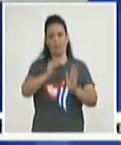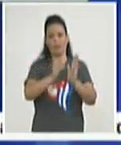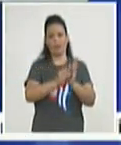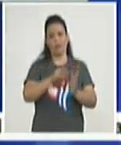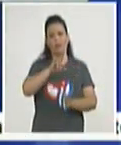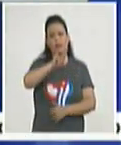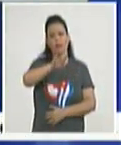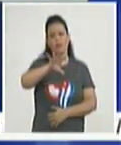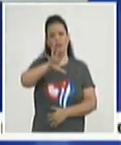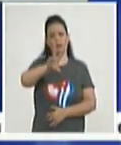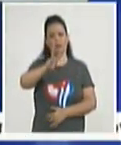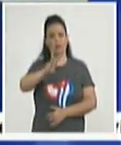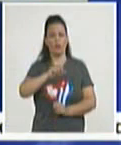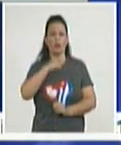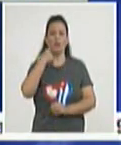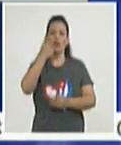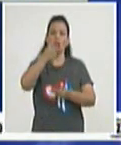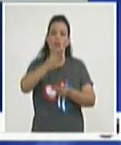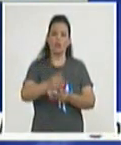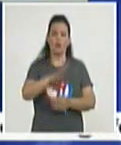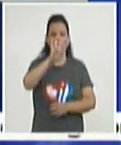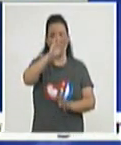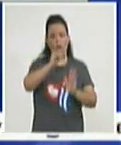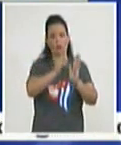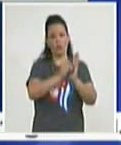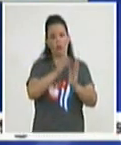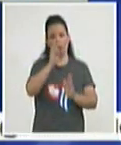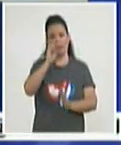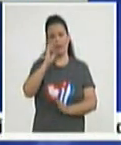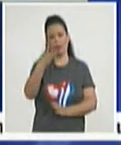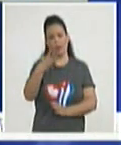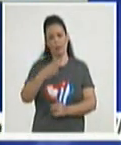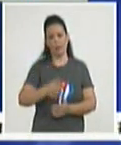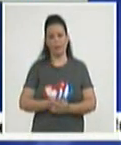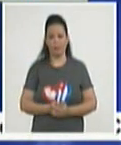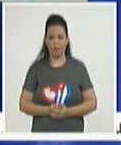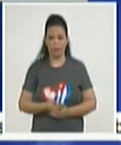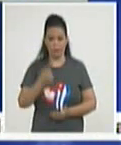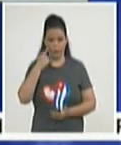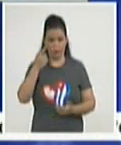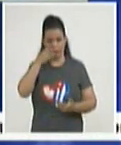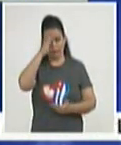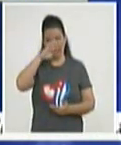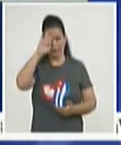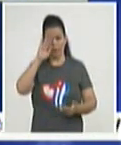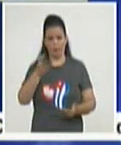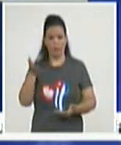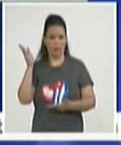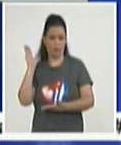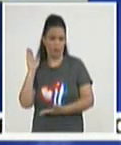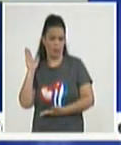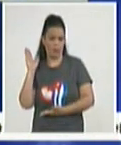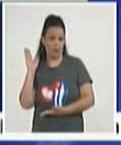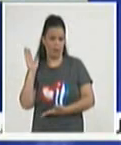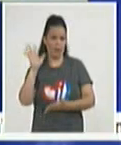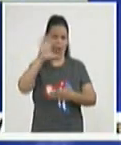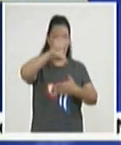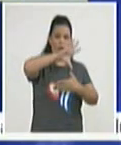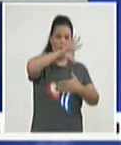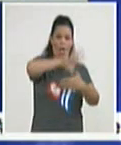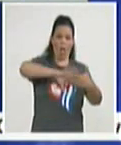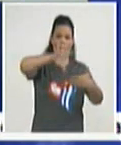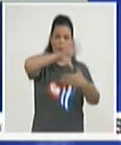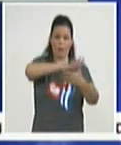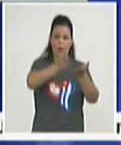178.952 y fallecieron 4.003. Y ahí tienen a Cuba en la región de las Américas, que en